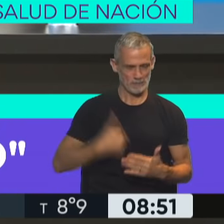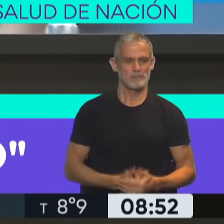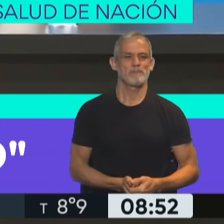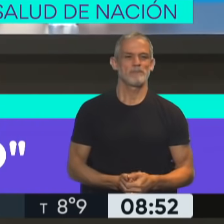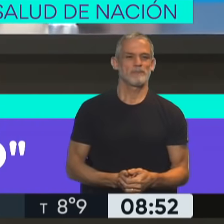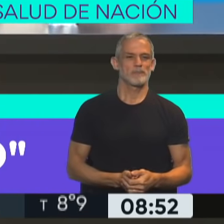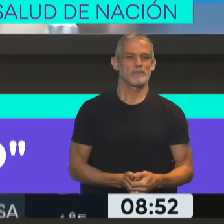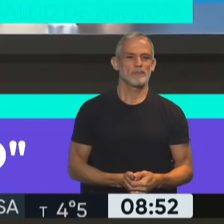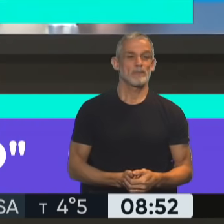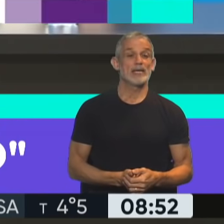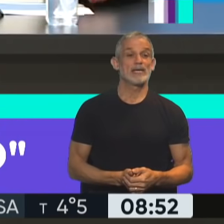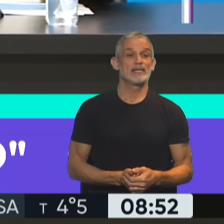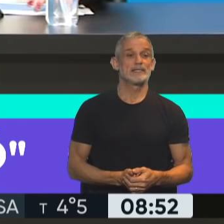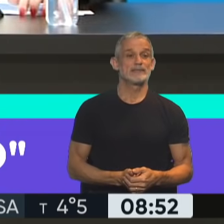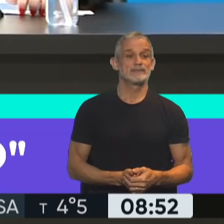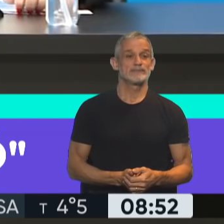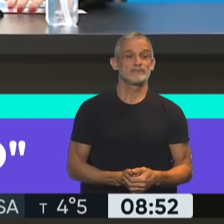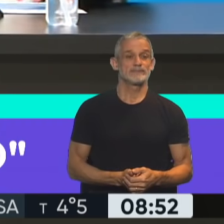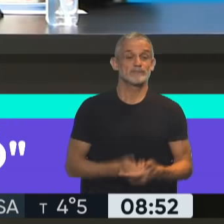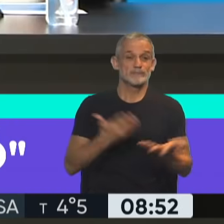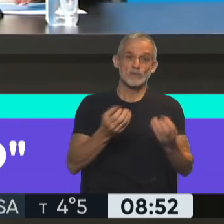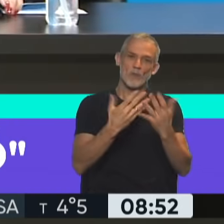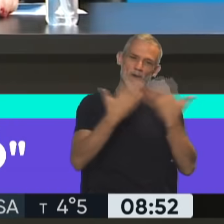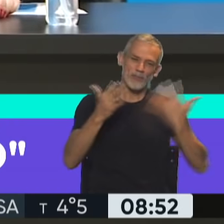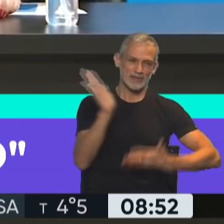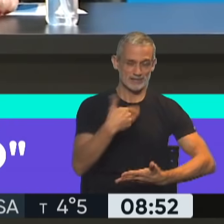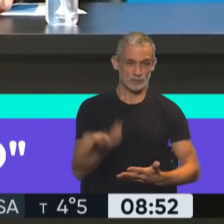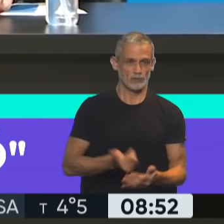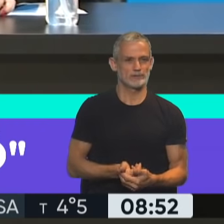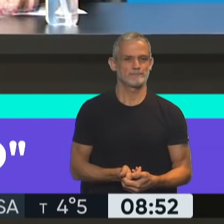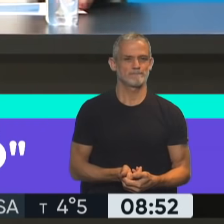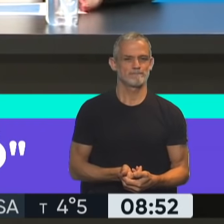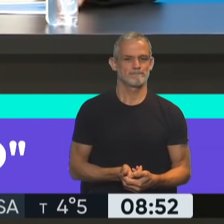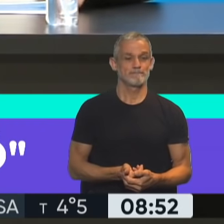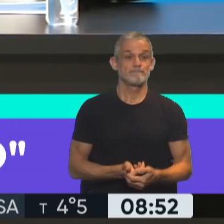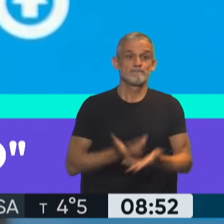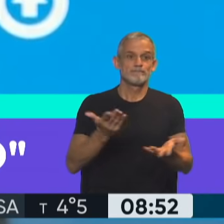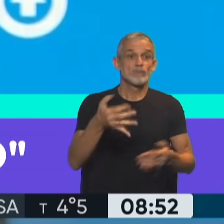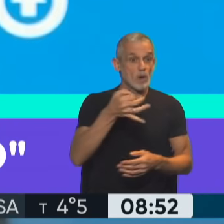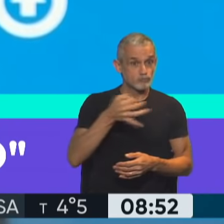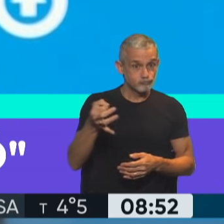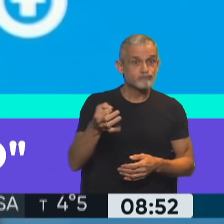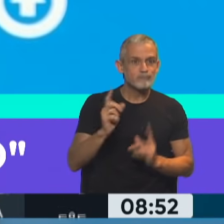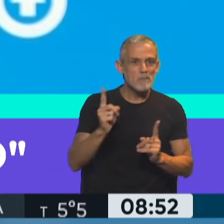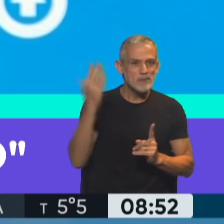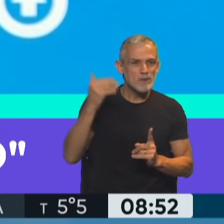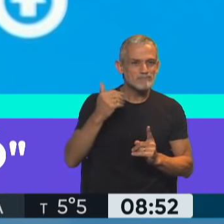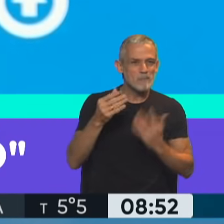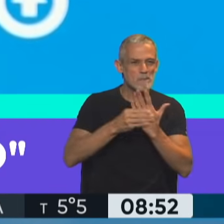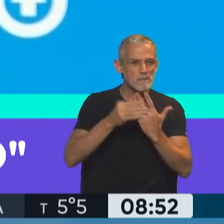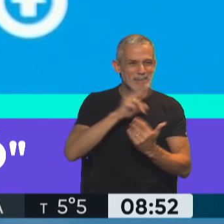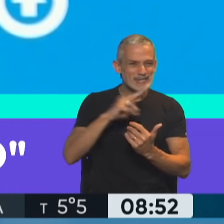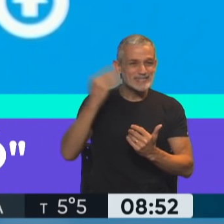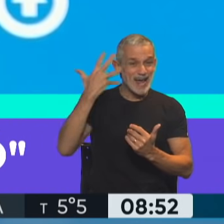Bueno, muy buenos días a todos. Es tal cual lo mencionó la